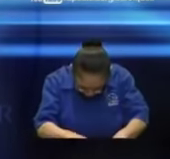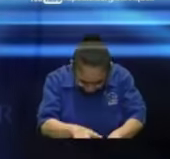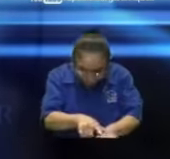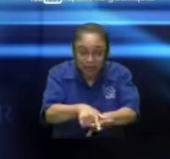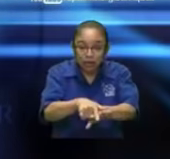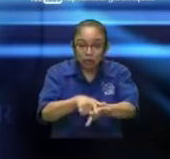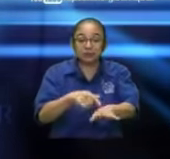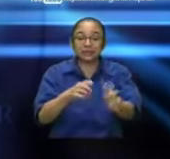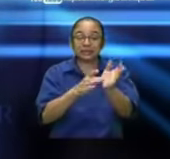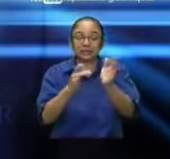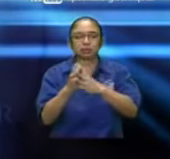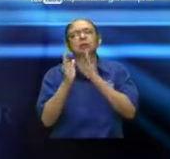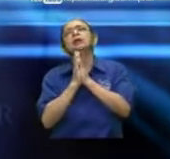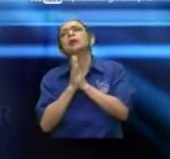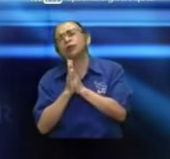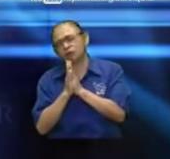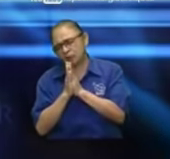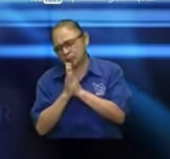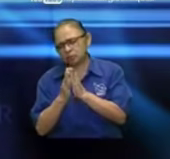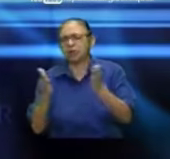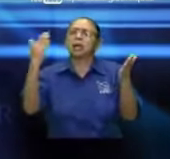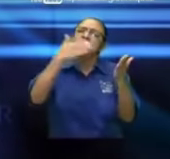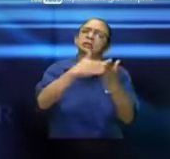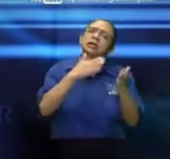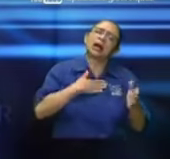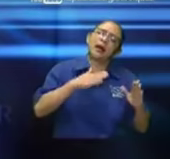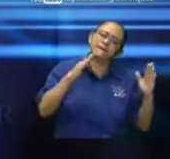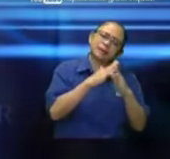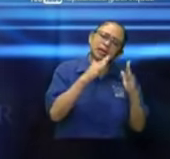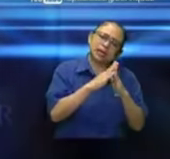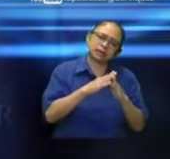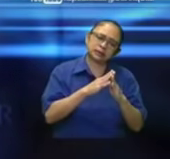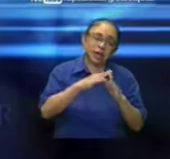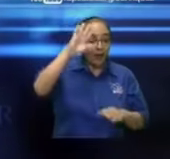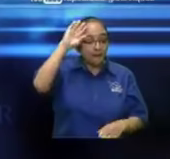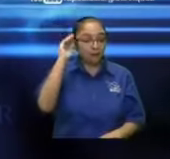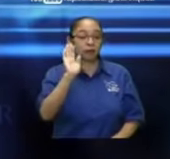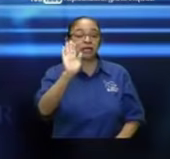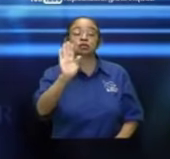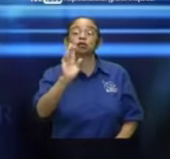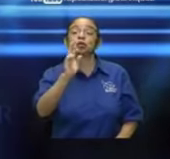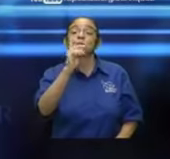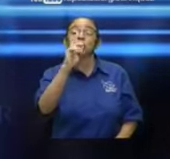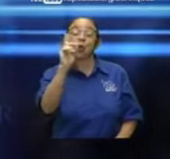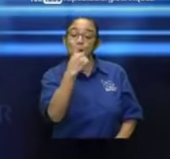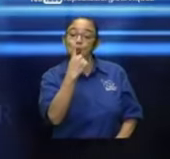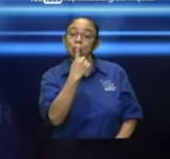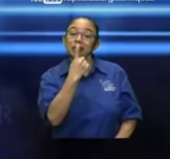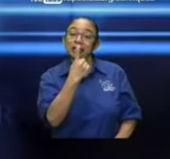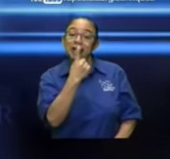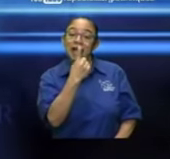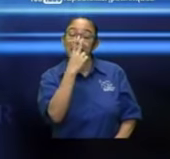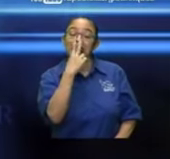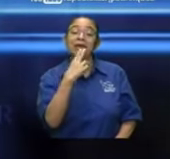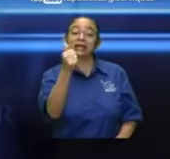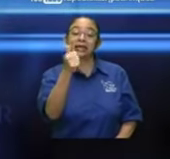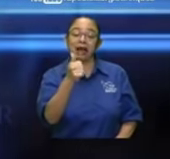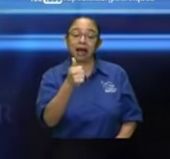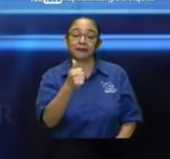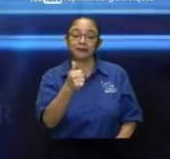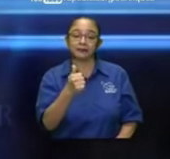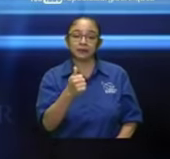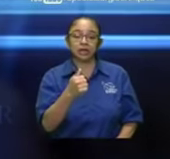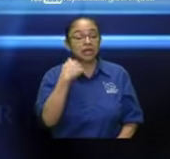su casa, pues su única hija, que tenía como 12 años, se estaba muriendo. Mientras Jesús se dirigía a la casa de Jairo, la